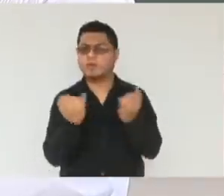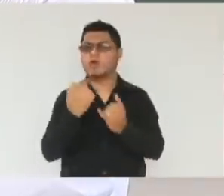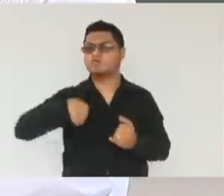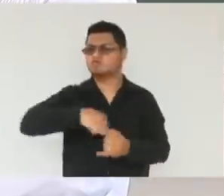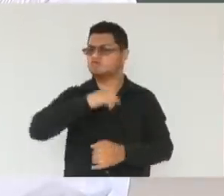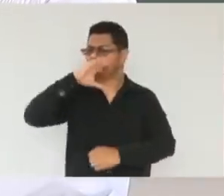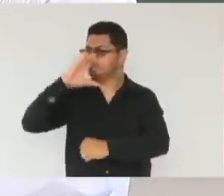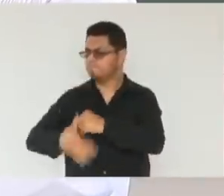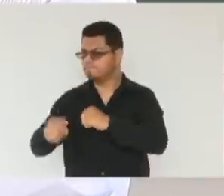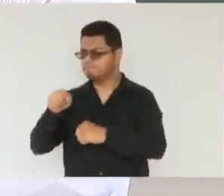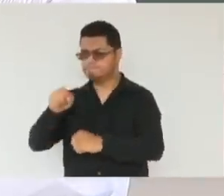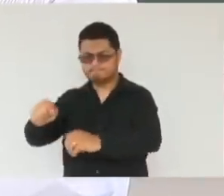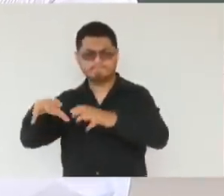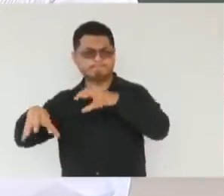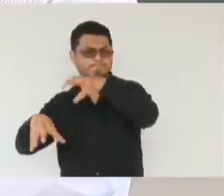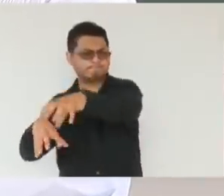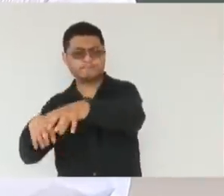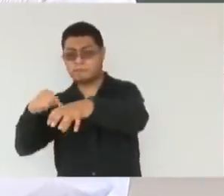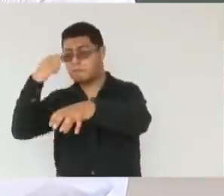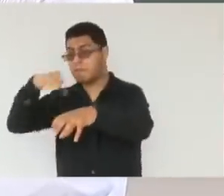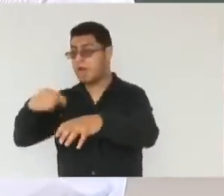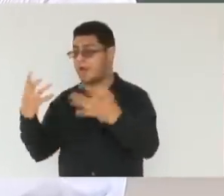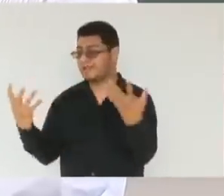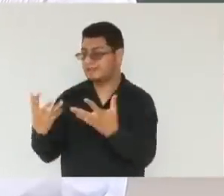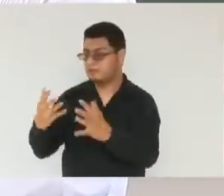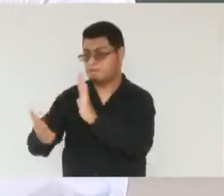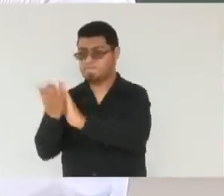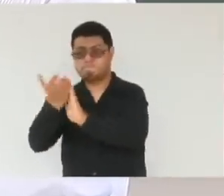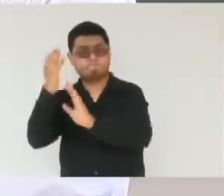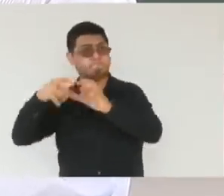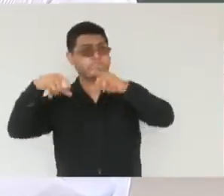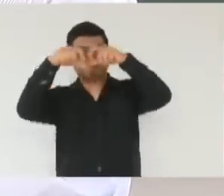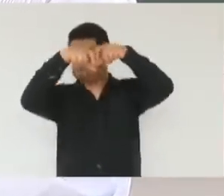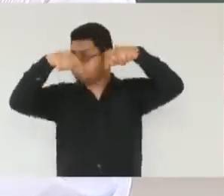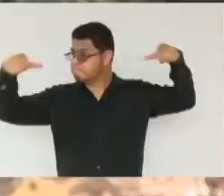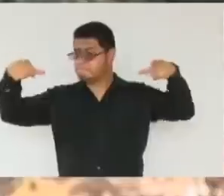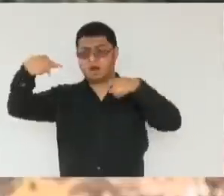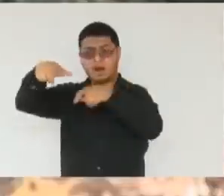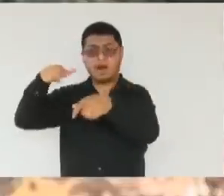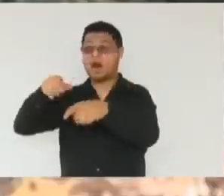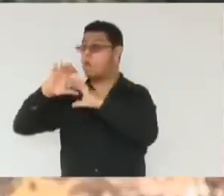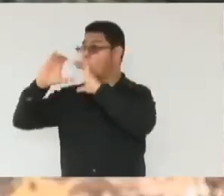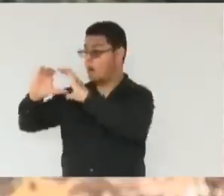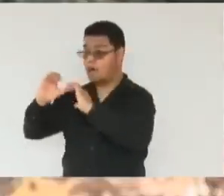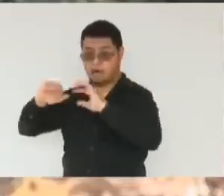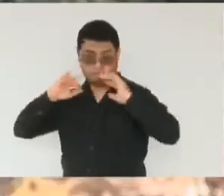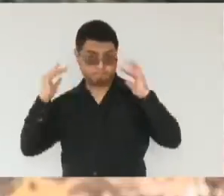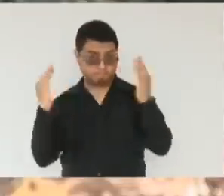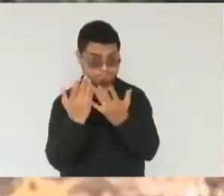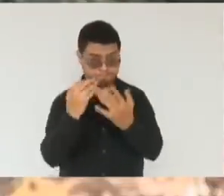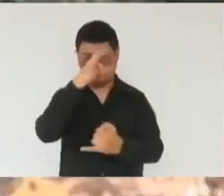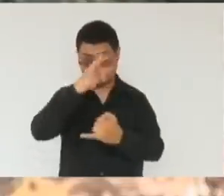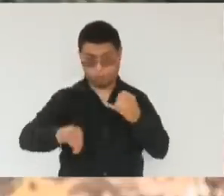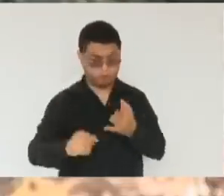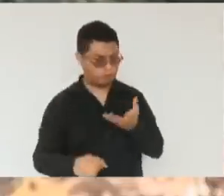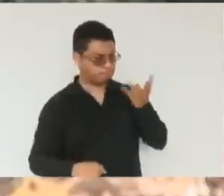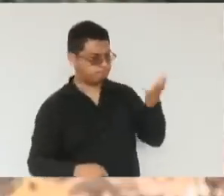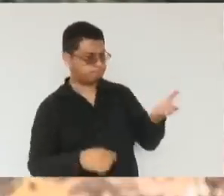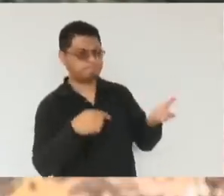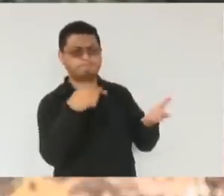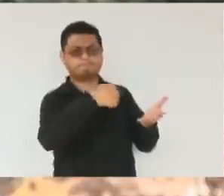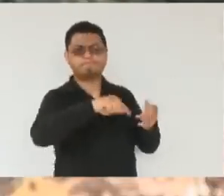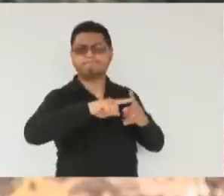planta de prefabricación para estructuras tipo marco, para obras de drenaje y pasos de fauna. Y, por último, estamos por empezar